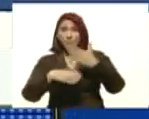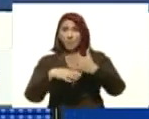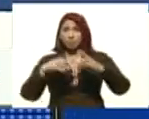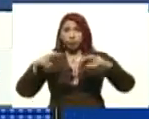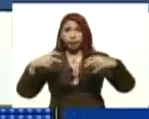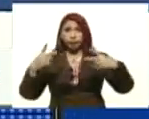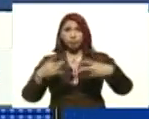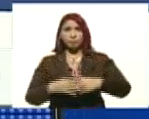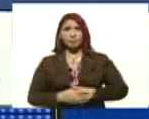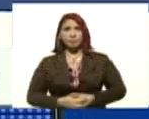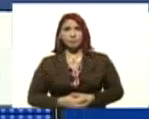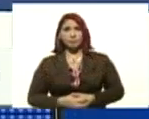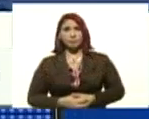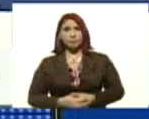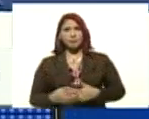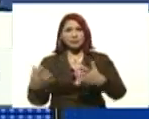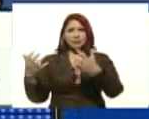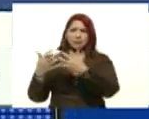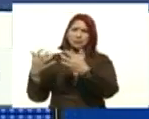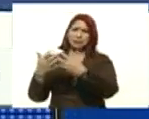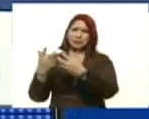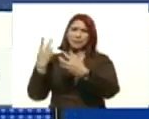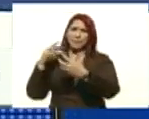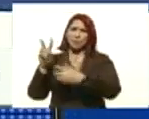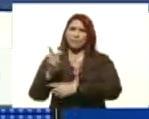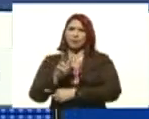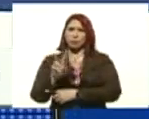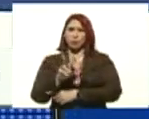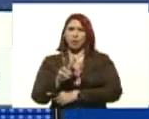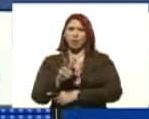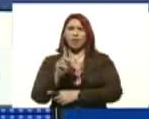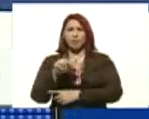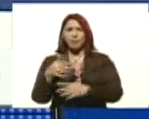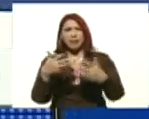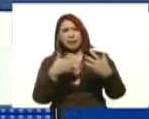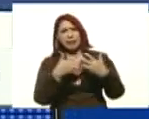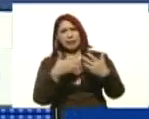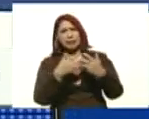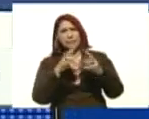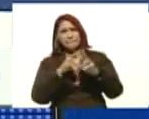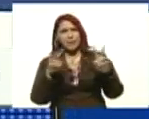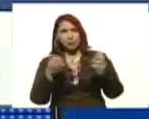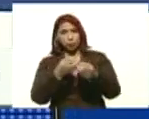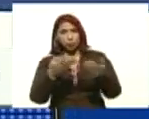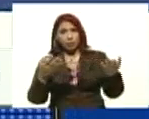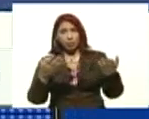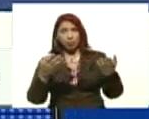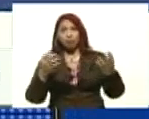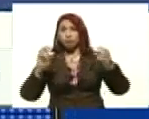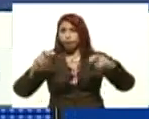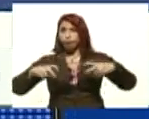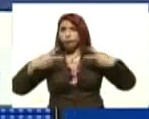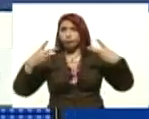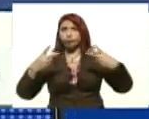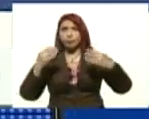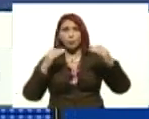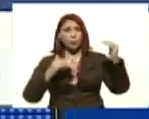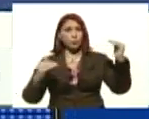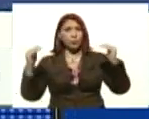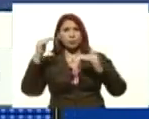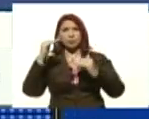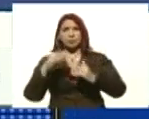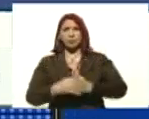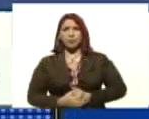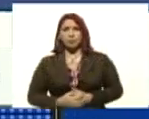vanguardia. En esta guerra por Venezuela, en esta guerra por la paz, ustedes van a la vanguardia. Por encima